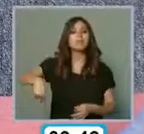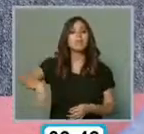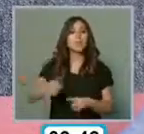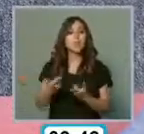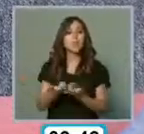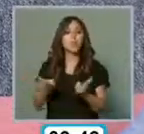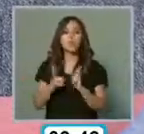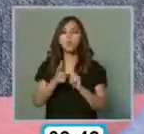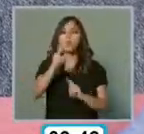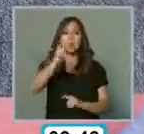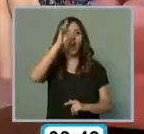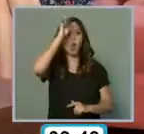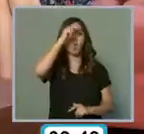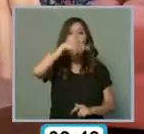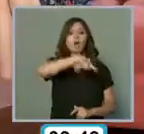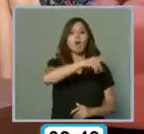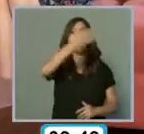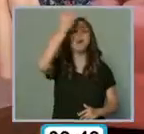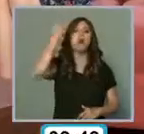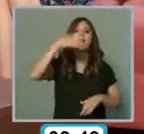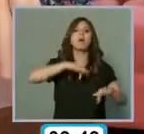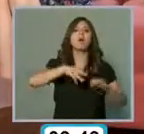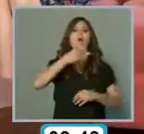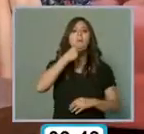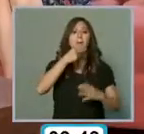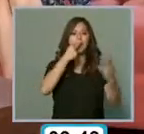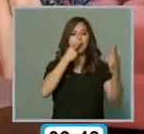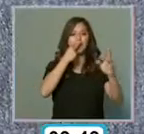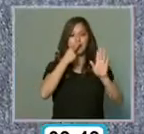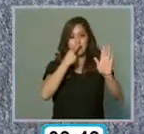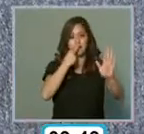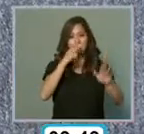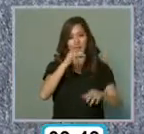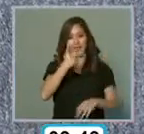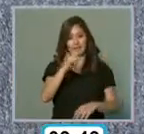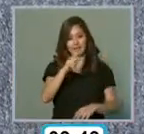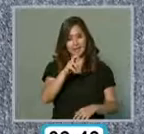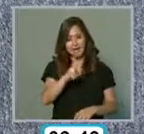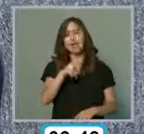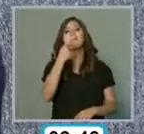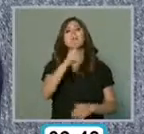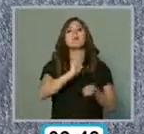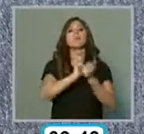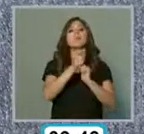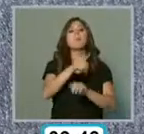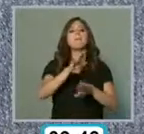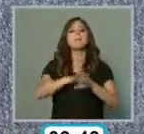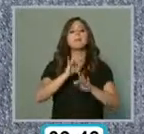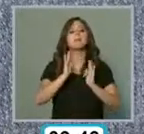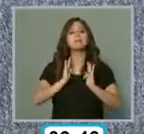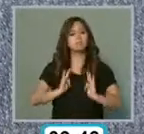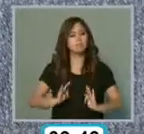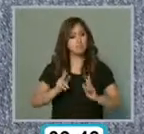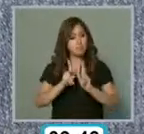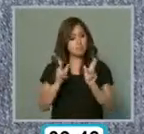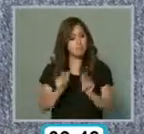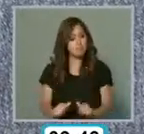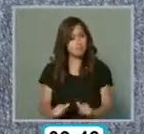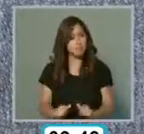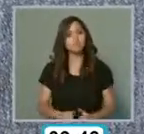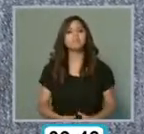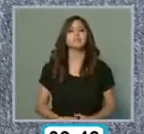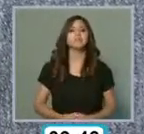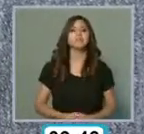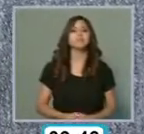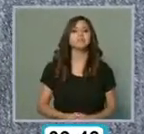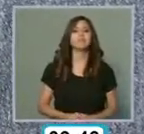oposición al régimen de Hitler, pero de una forma pacifista, ¿no? Así es, así es. Pues fíjate que a mí me gustaría comenzar